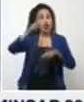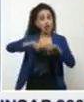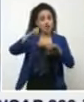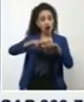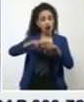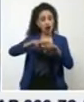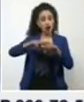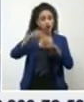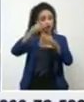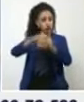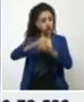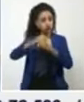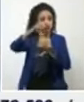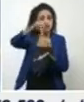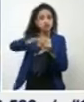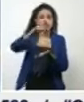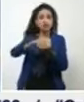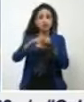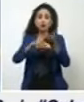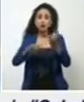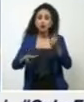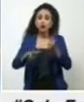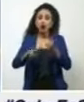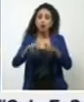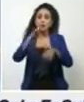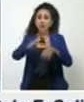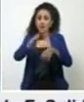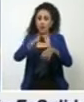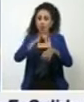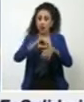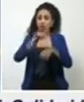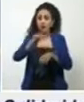del Centro Provincial de Higiene, Epidemiología y Microbiología de La Habana,